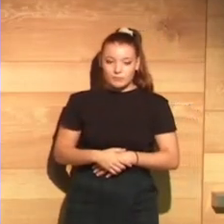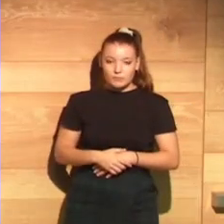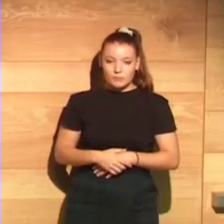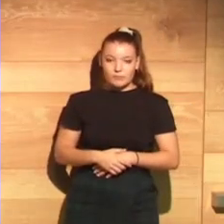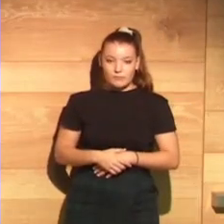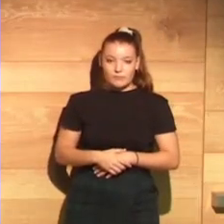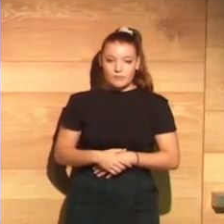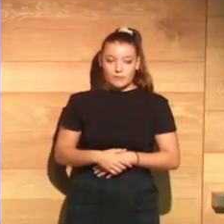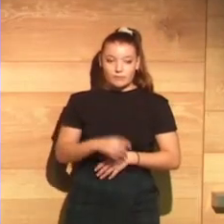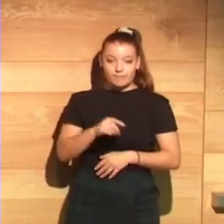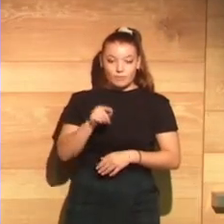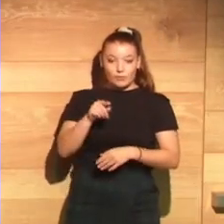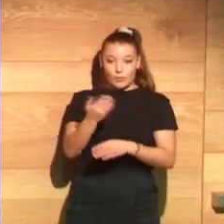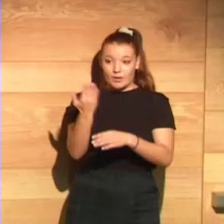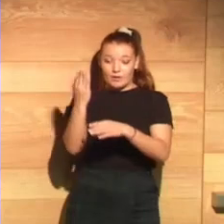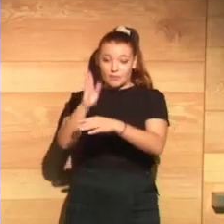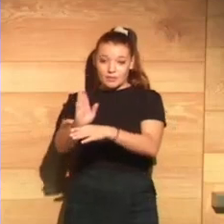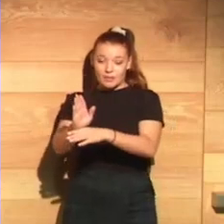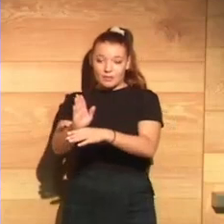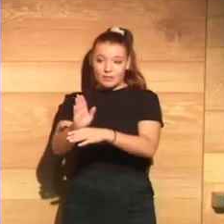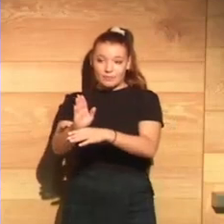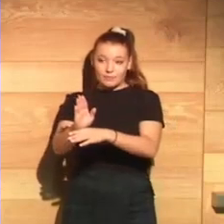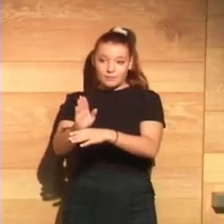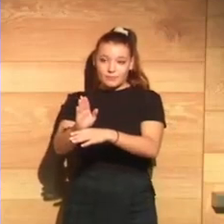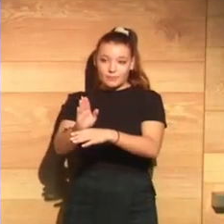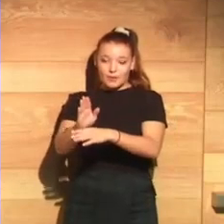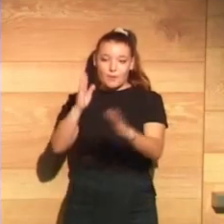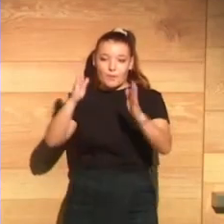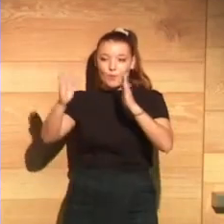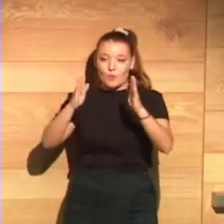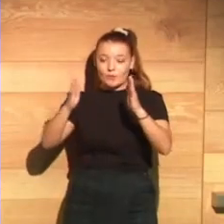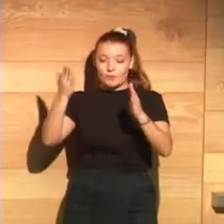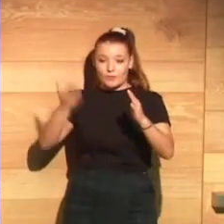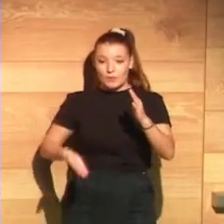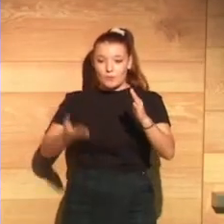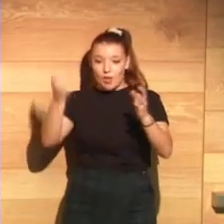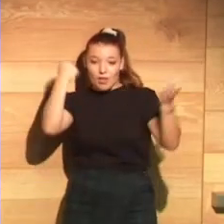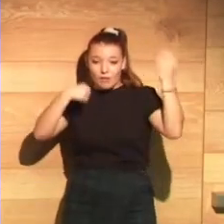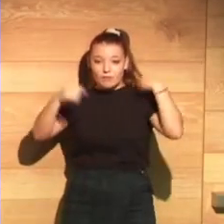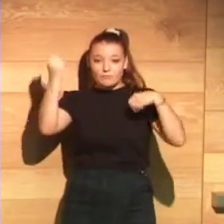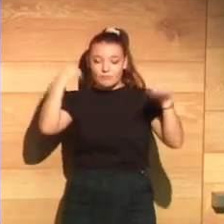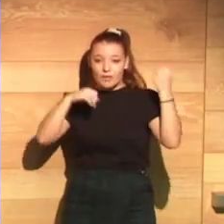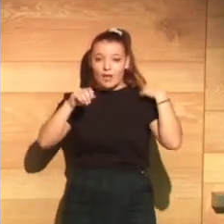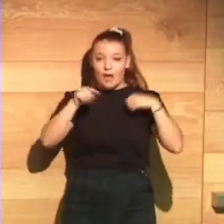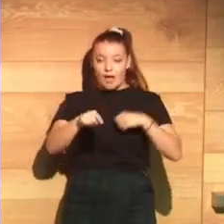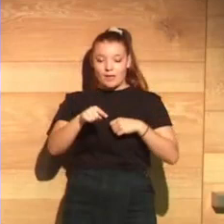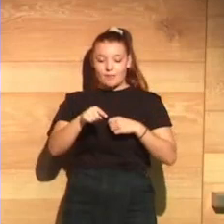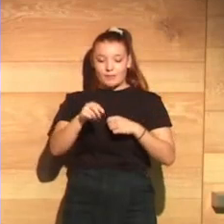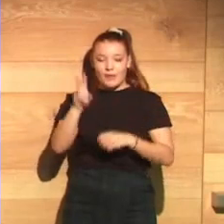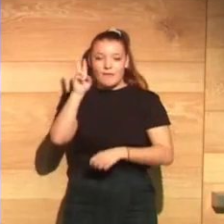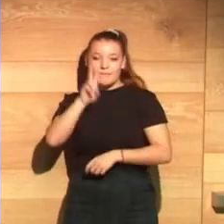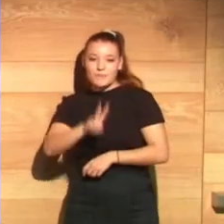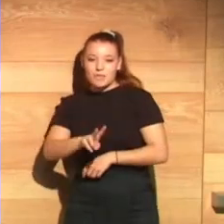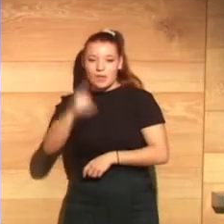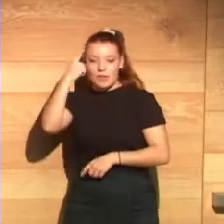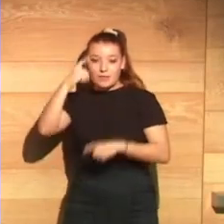cuando la representas más caracterizada con los momentos, ¿no?, de actuación, que incluso está